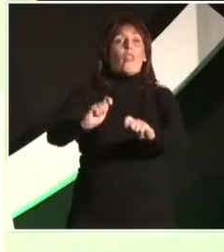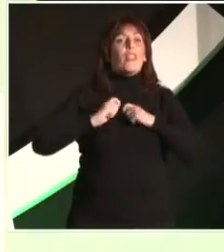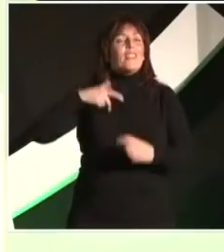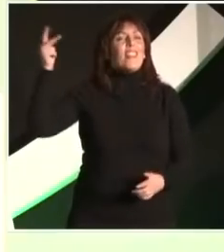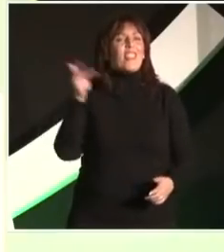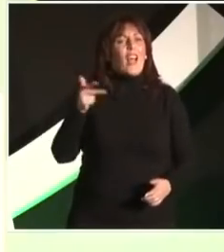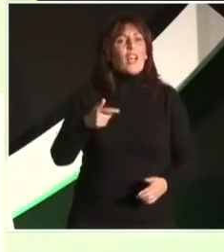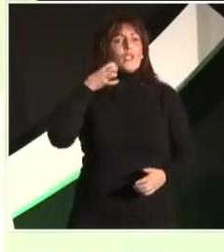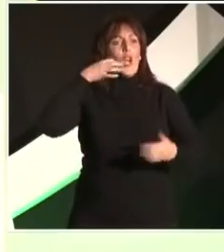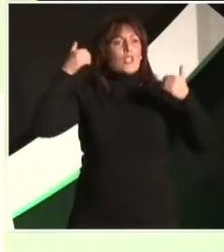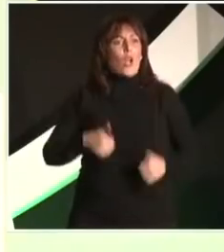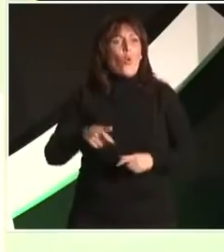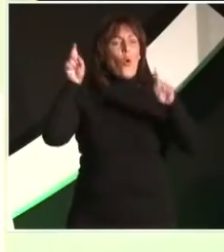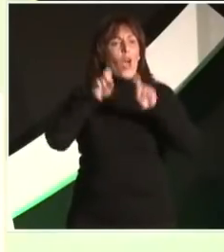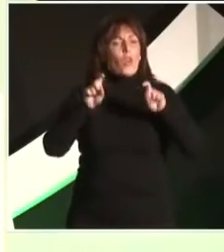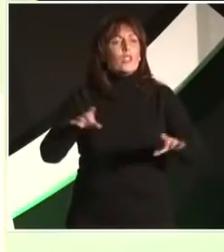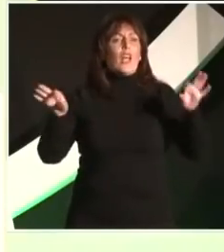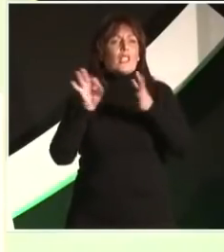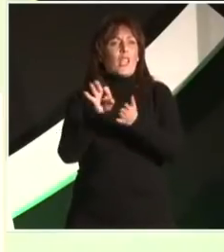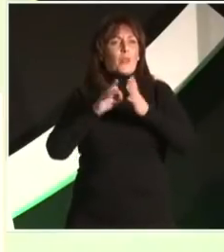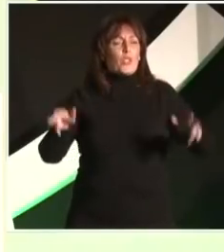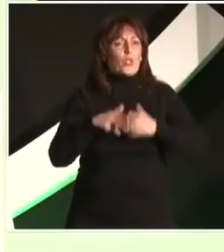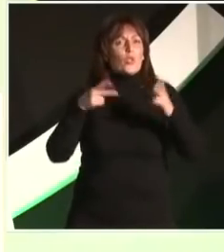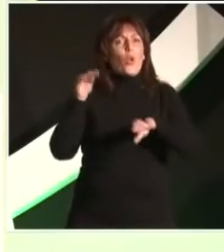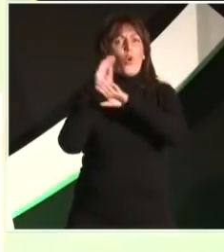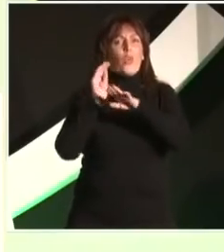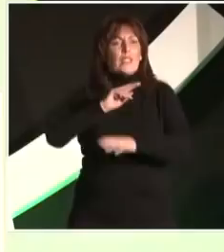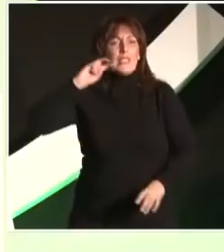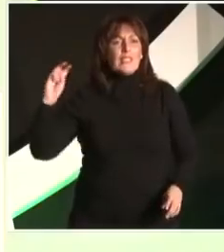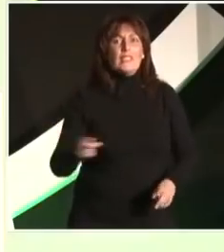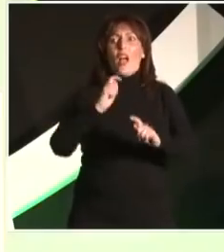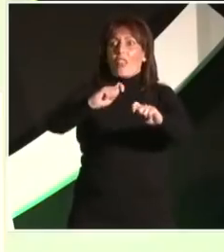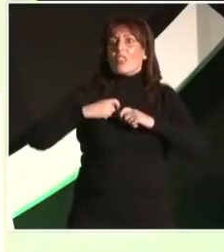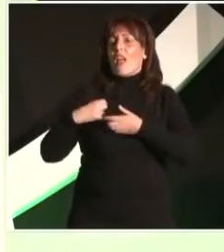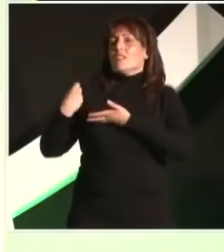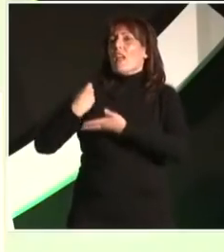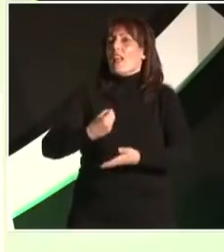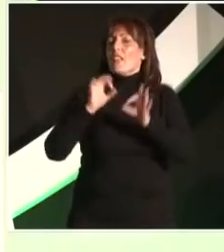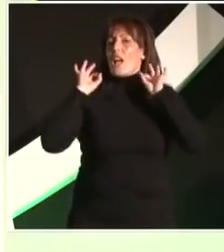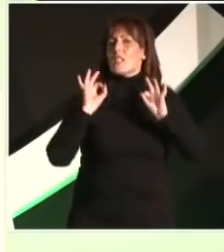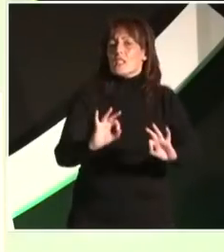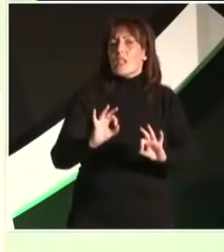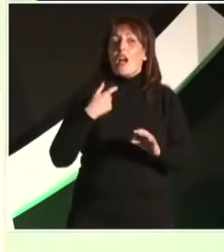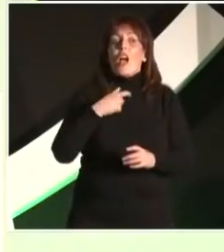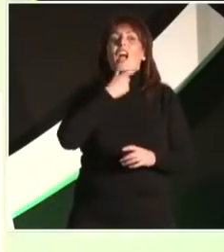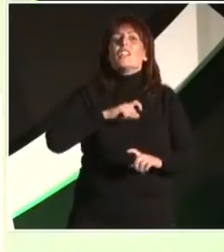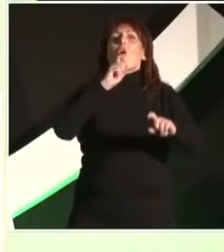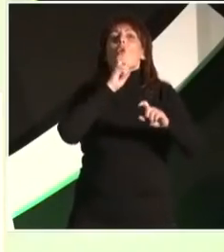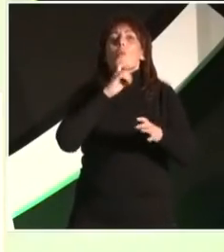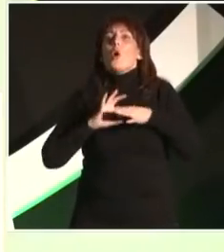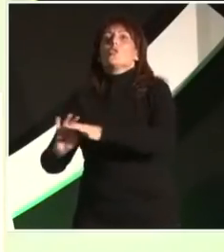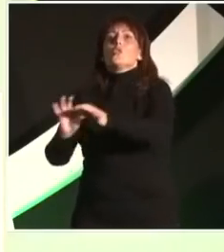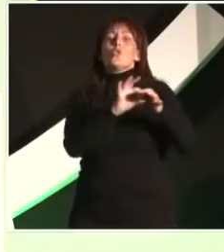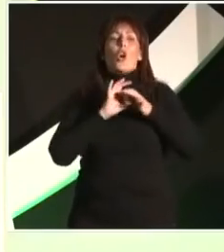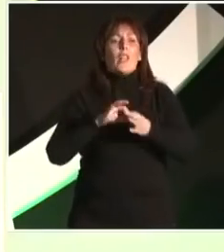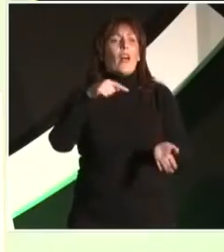Heredamos derecho a la salud, a la educación, a los servicios sociales, a los cuidados. Esas son nuestras herencias y eso se garantiza con solidaridad